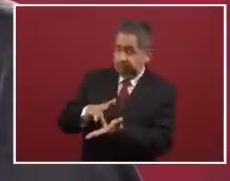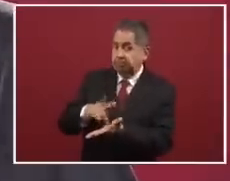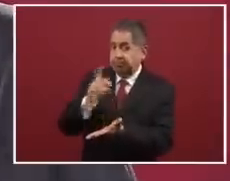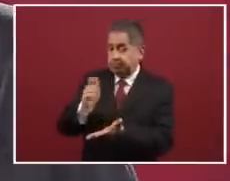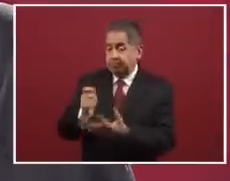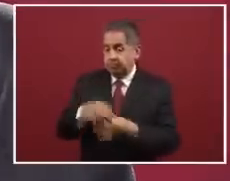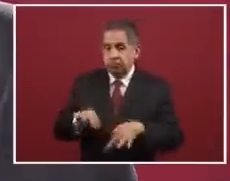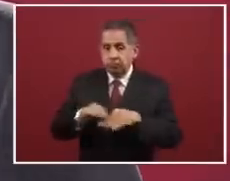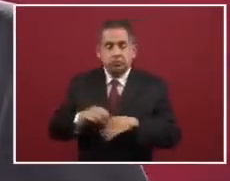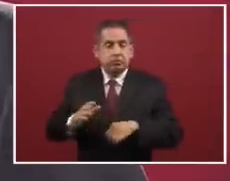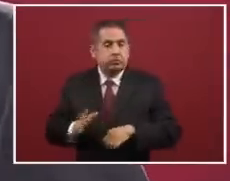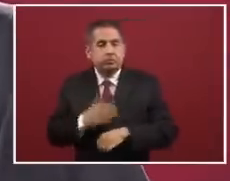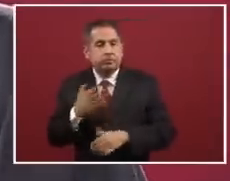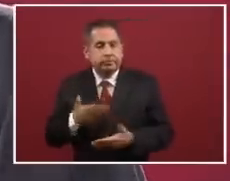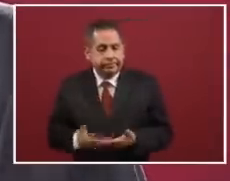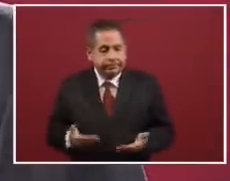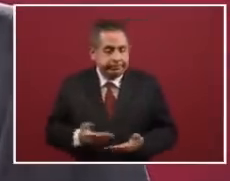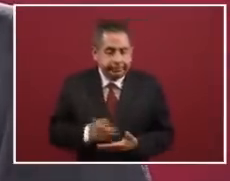porque ahora